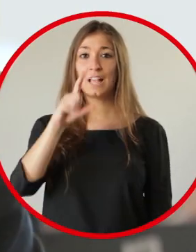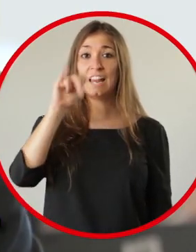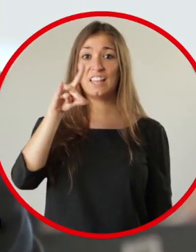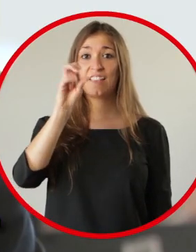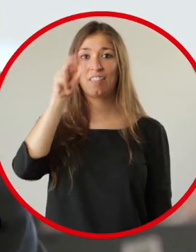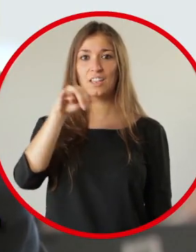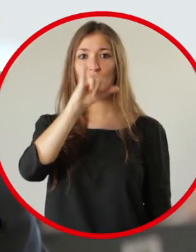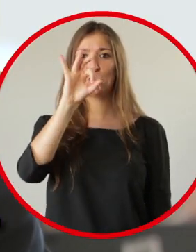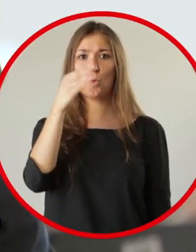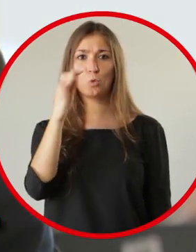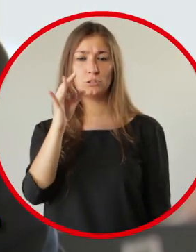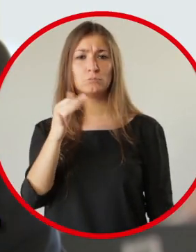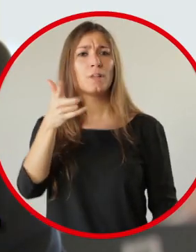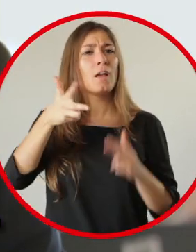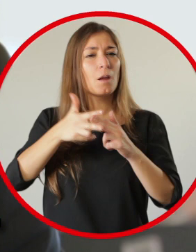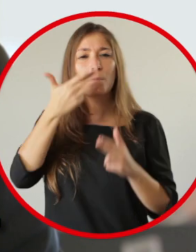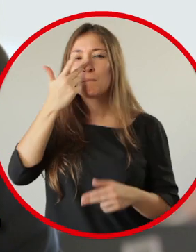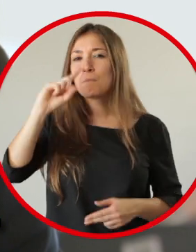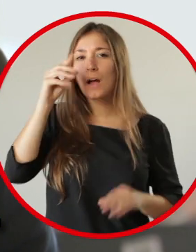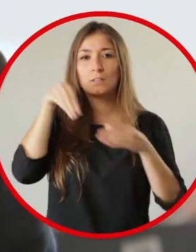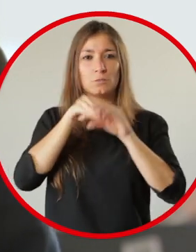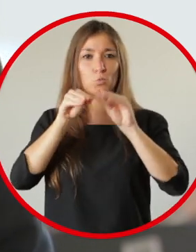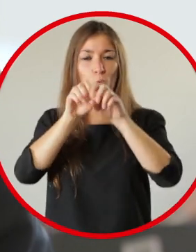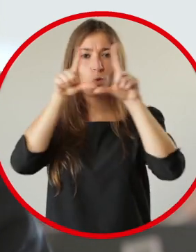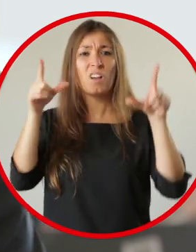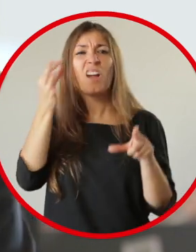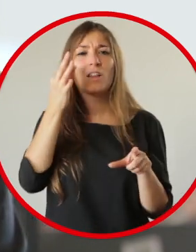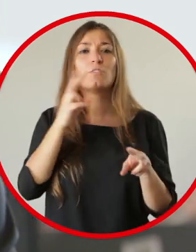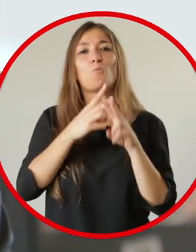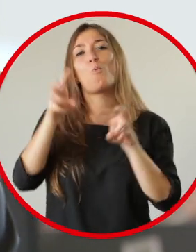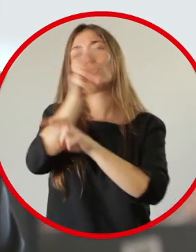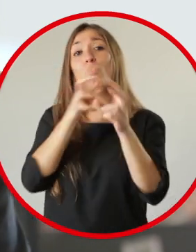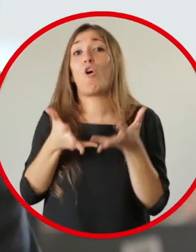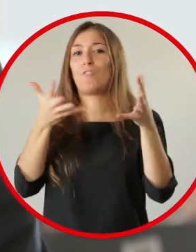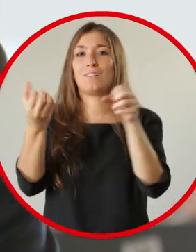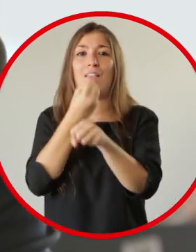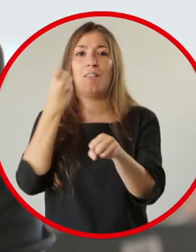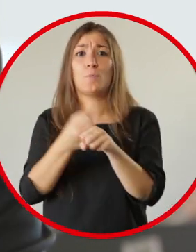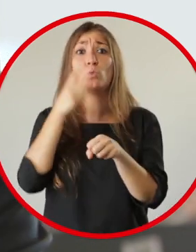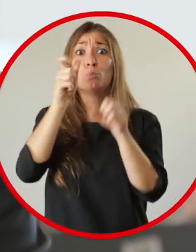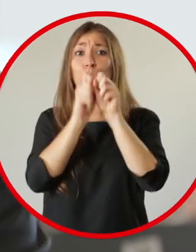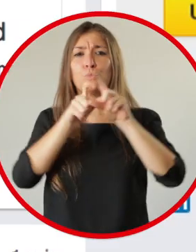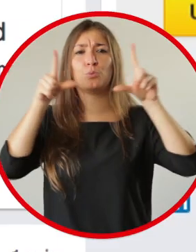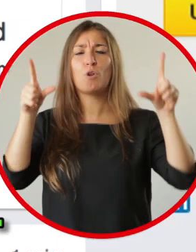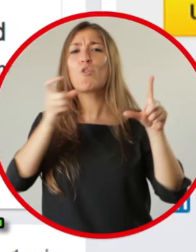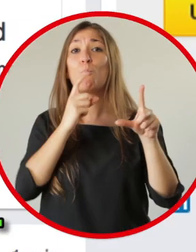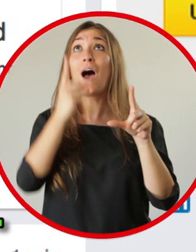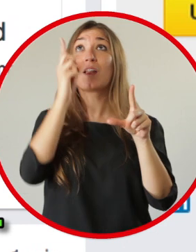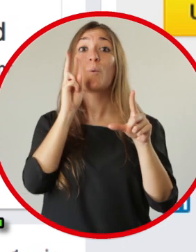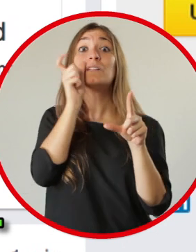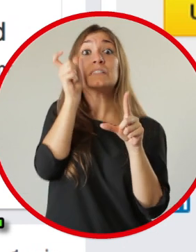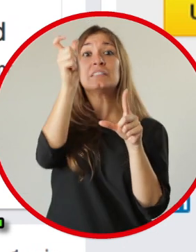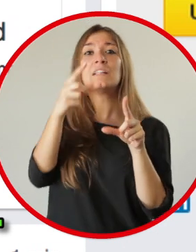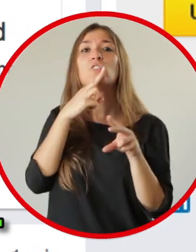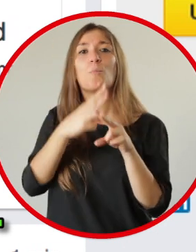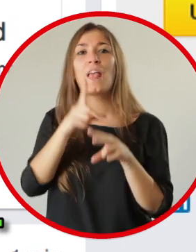LinkedIn Jobs, una de las herramientas más interesantes de LinkedIn. Realmente es un buscador de ofertas de empleo. Entra directamente en la parte de arriba,